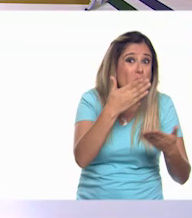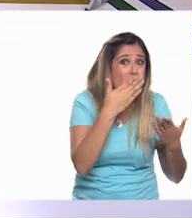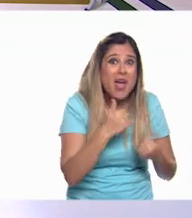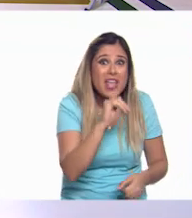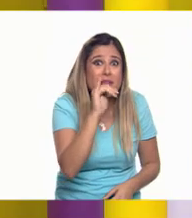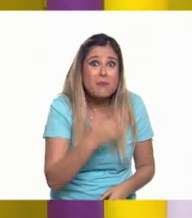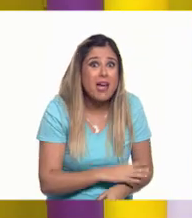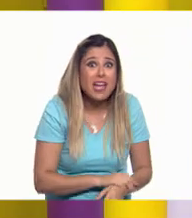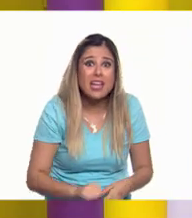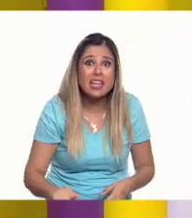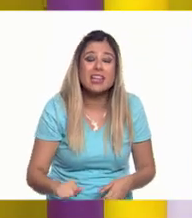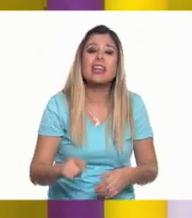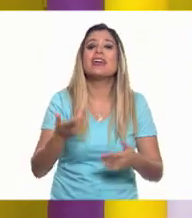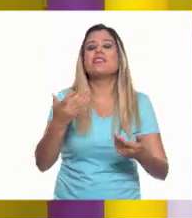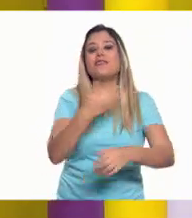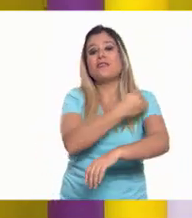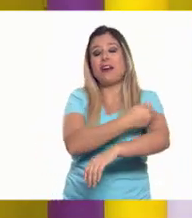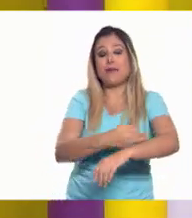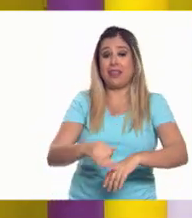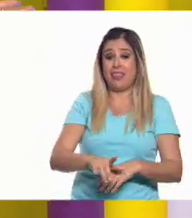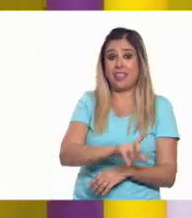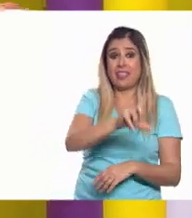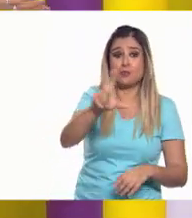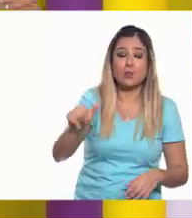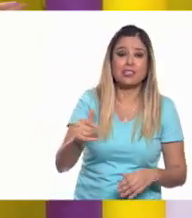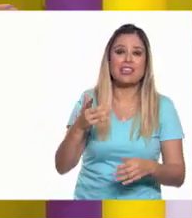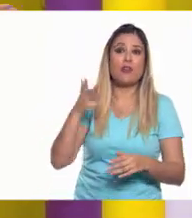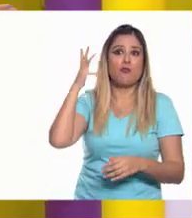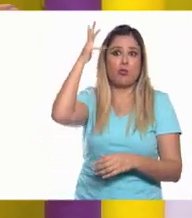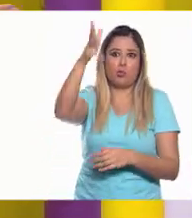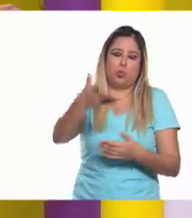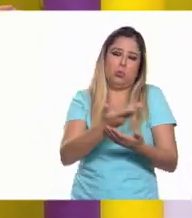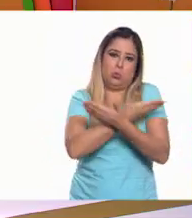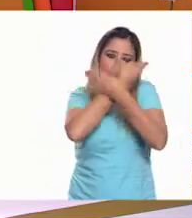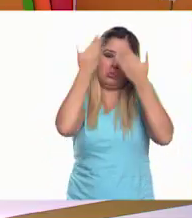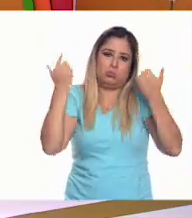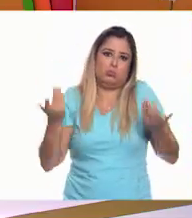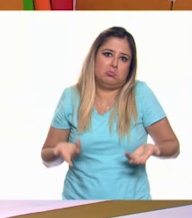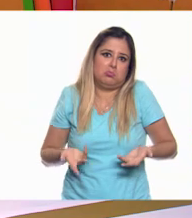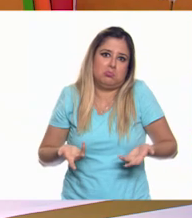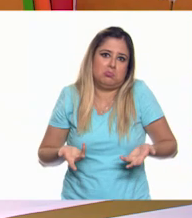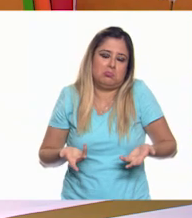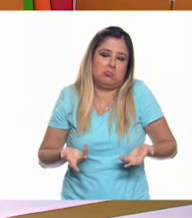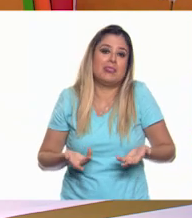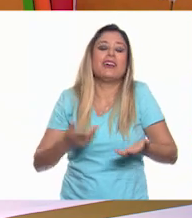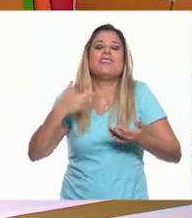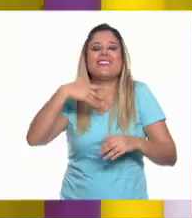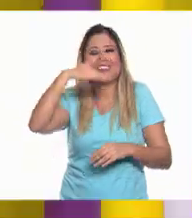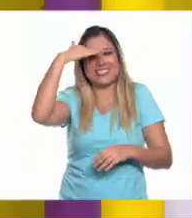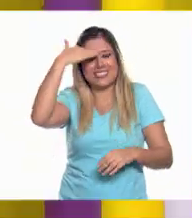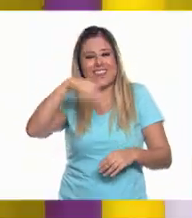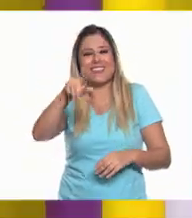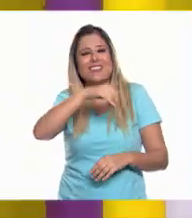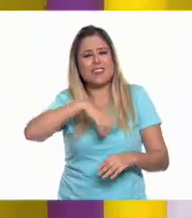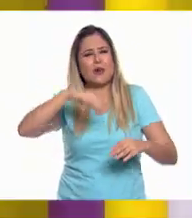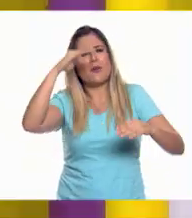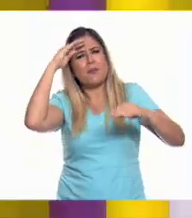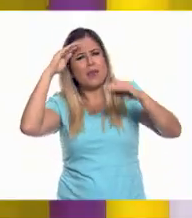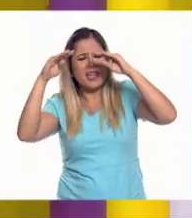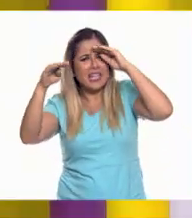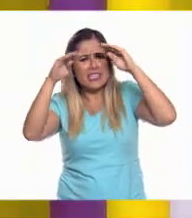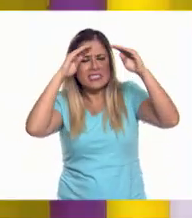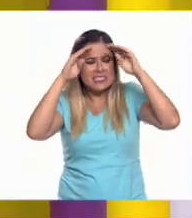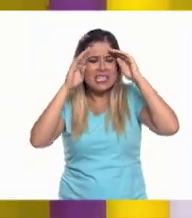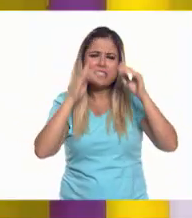No, porque la familia después, pues el futuro no lo podemos saber. Ah, no. Uh-huh. Pero sí podemos pensar en